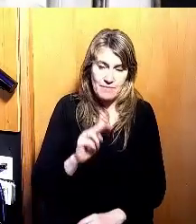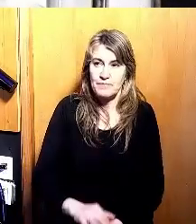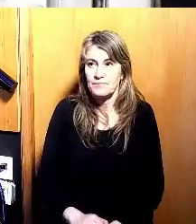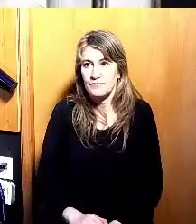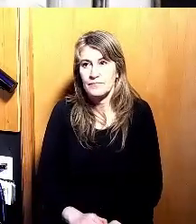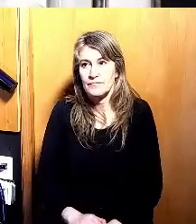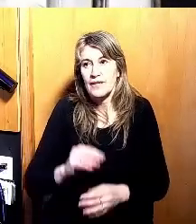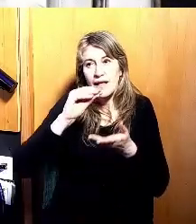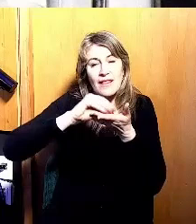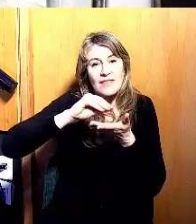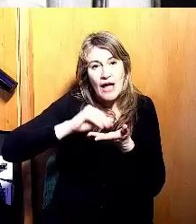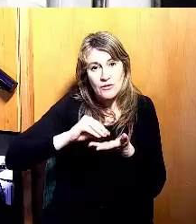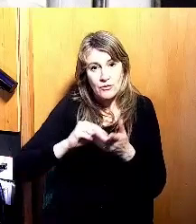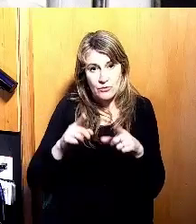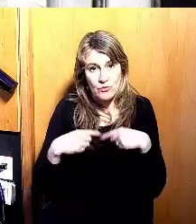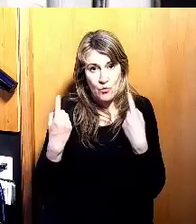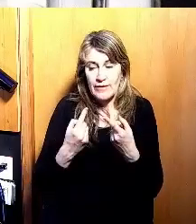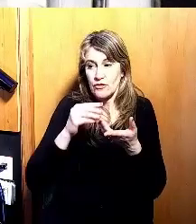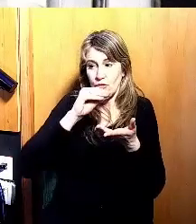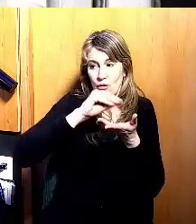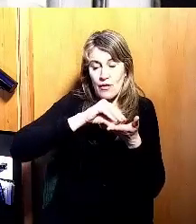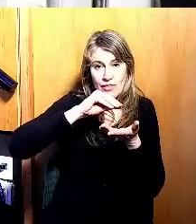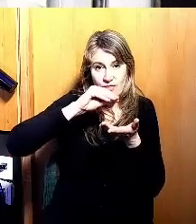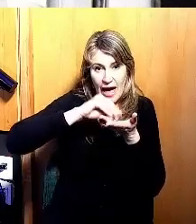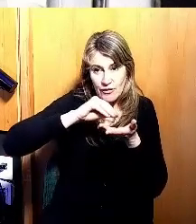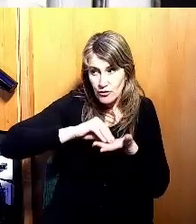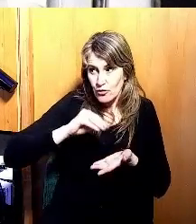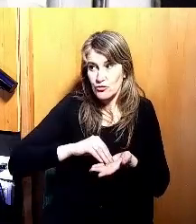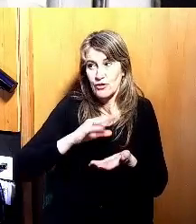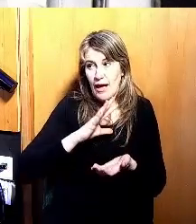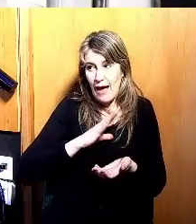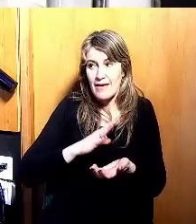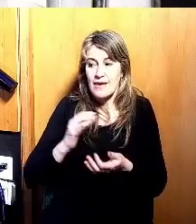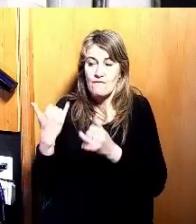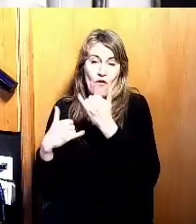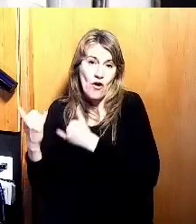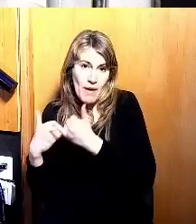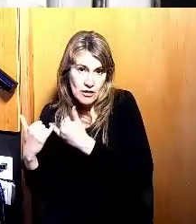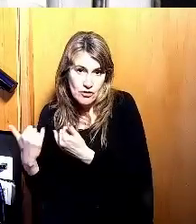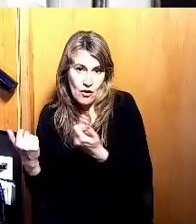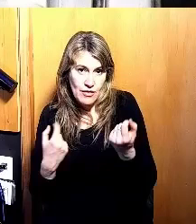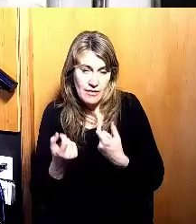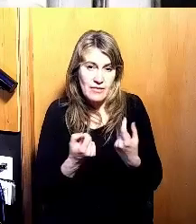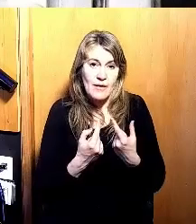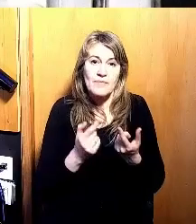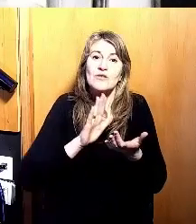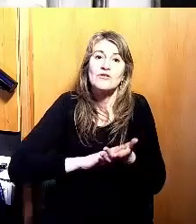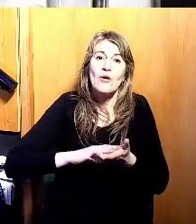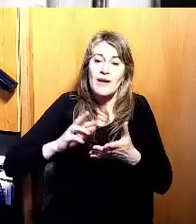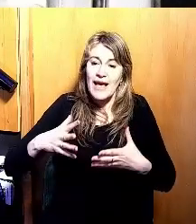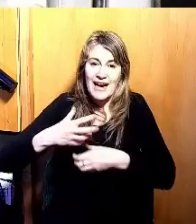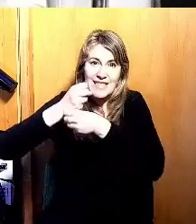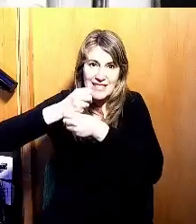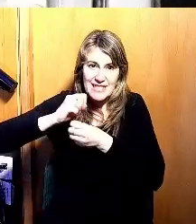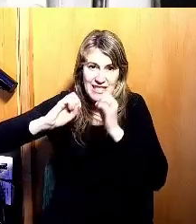Los datos que usamos son de varias fuentes, lo que tiene que ver con datos de generación de residuos de Intendencia de Montevideo, los datos